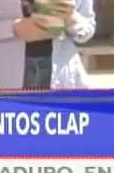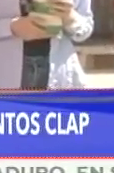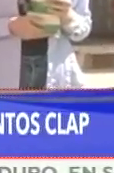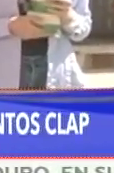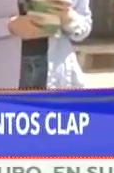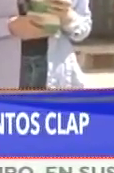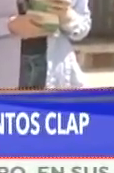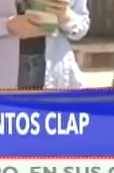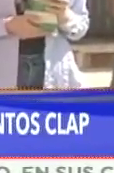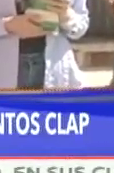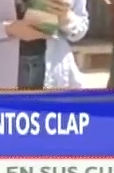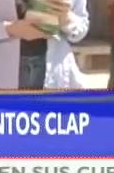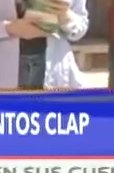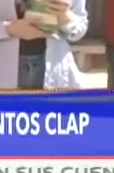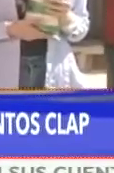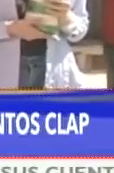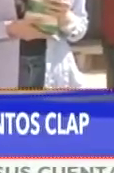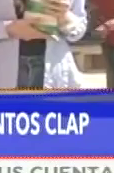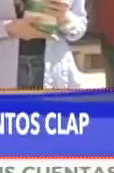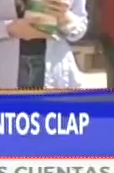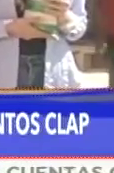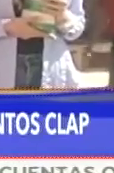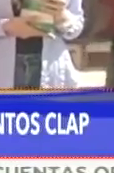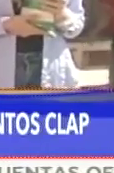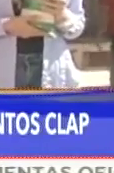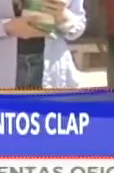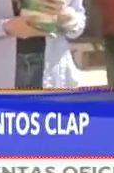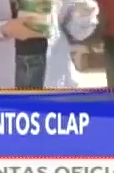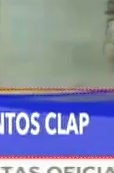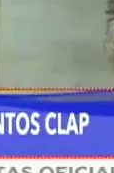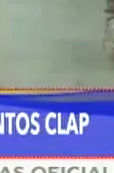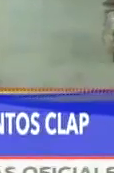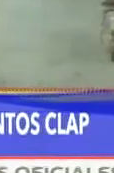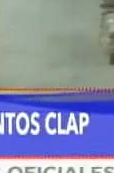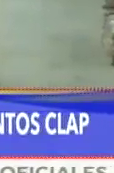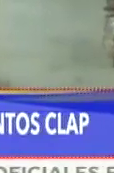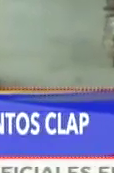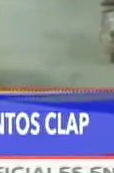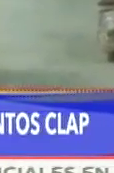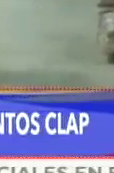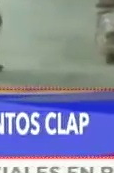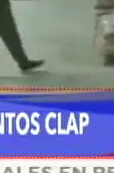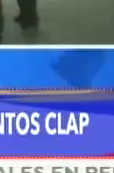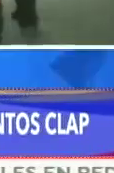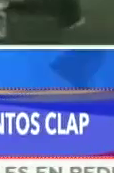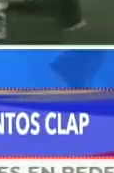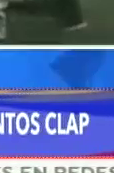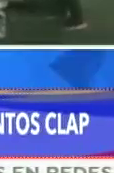y mujeres que lo vamos a acompañar en el escenario que sea. ¡Que viva la patria y que vivan los CLAP!